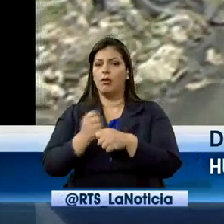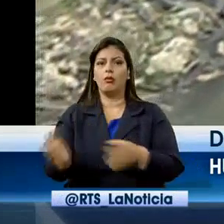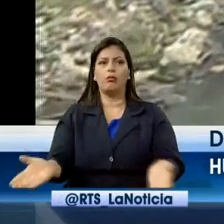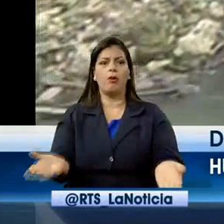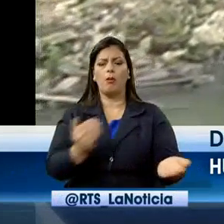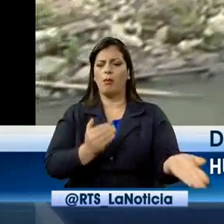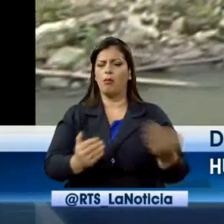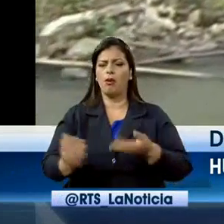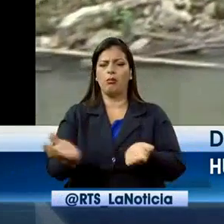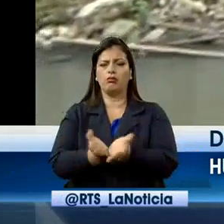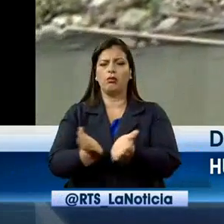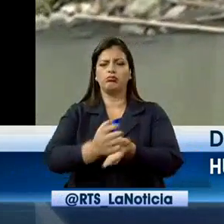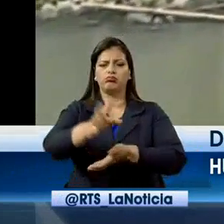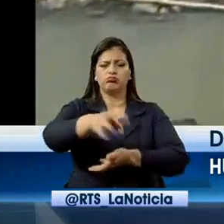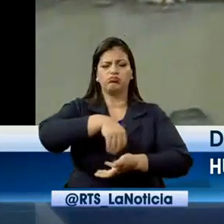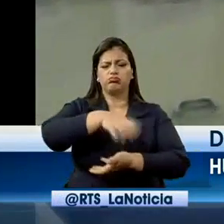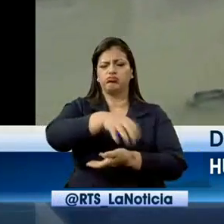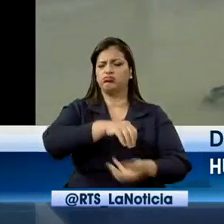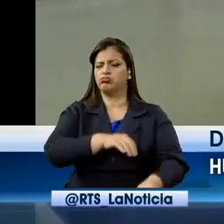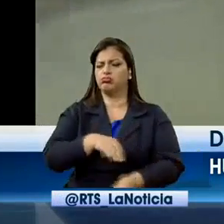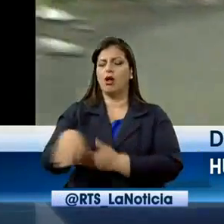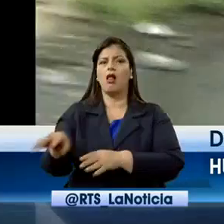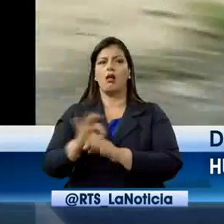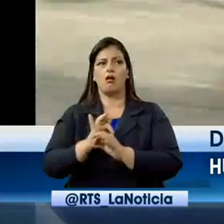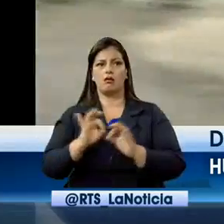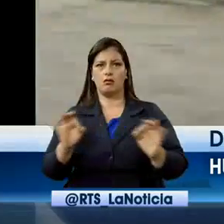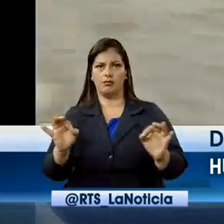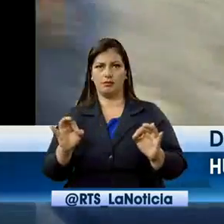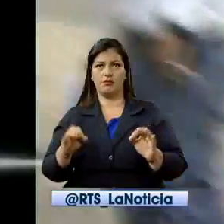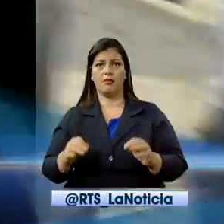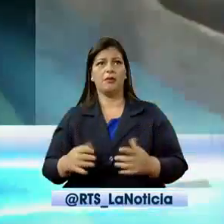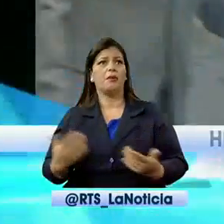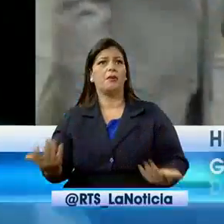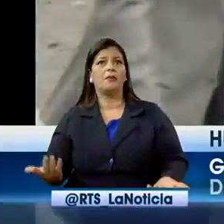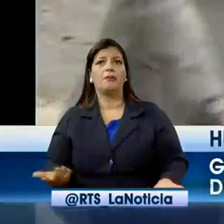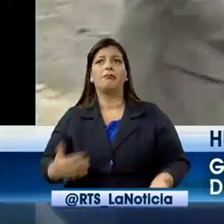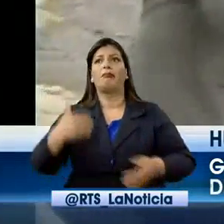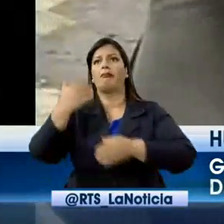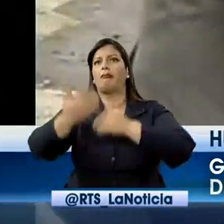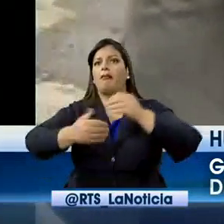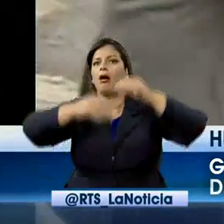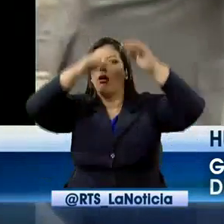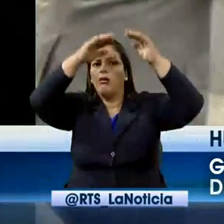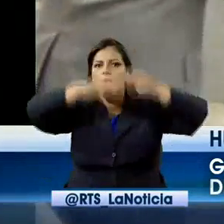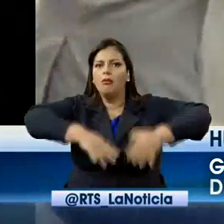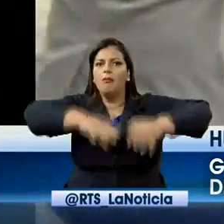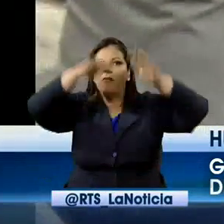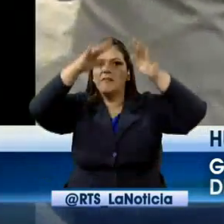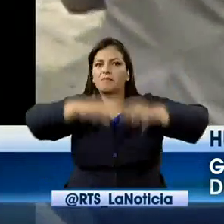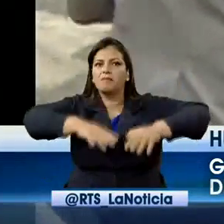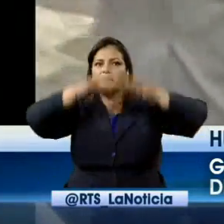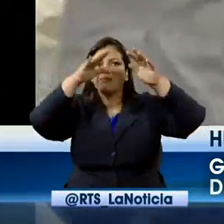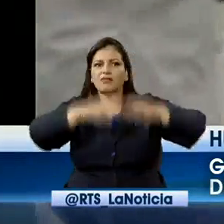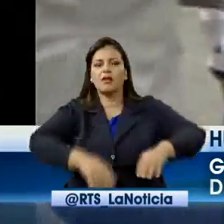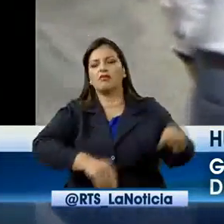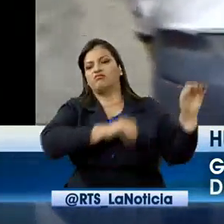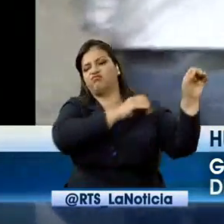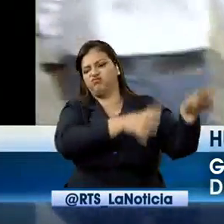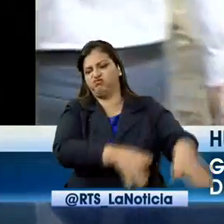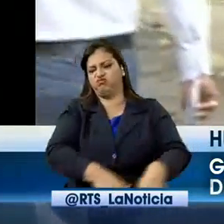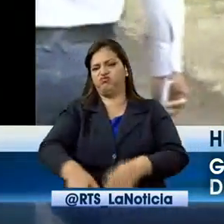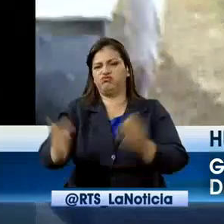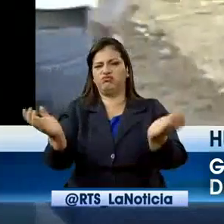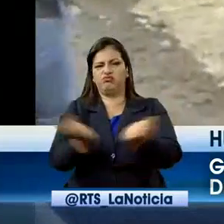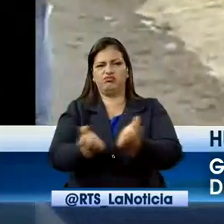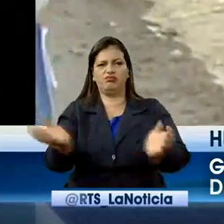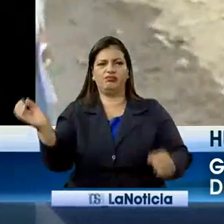el invierno, cuando el caudal crece, viene arrastrando basura y desechos. Okay, vamos entonces a caminar un poco más. Recapitulemos, pues